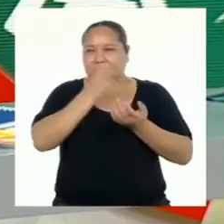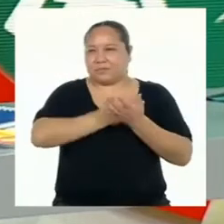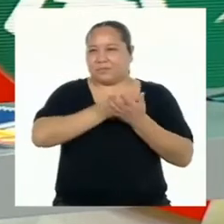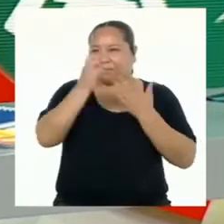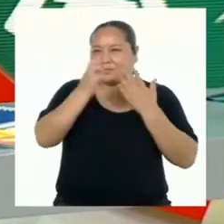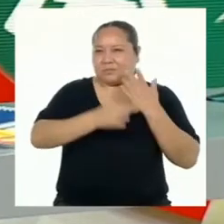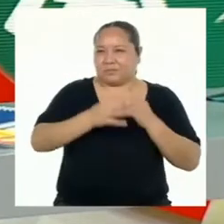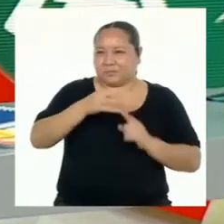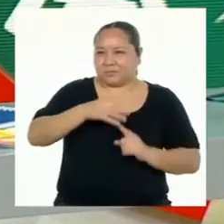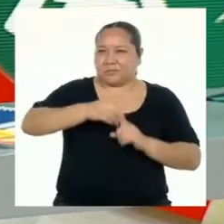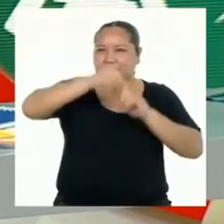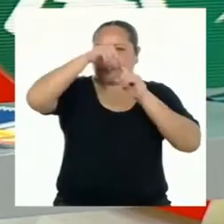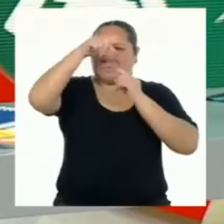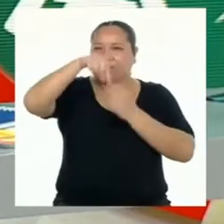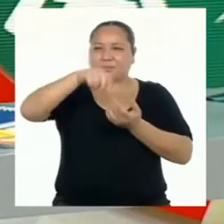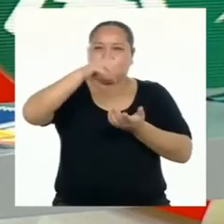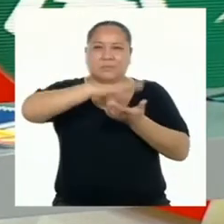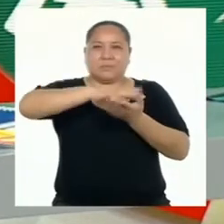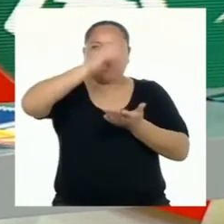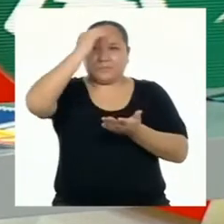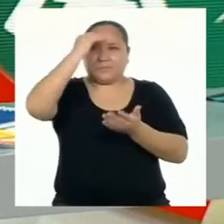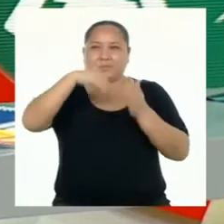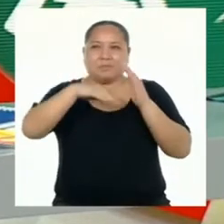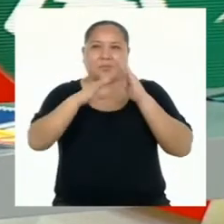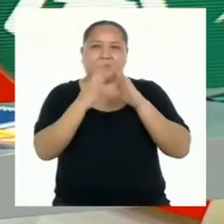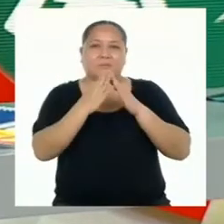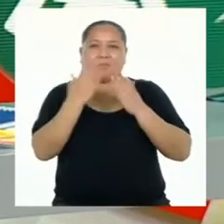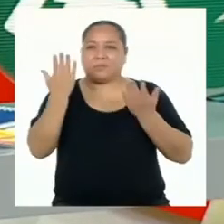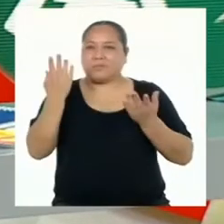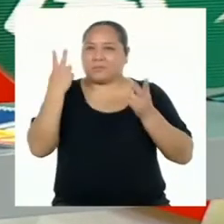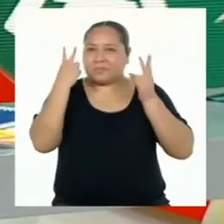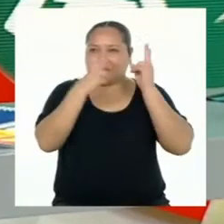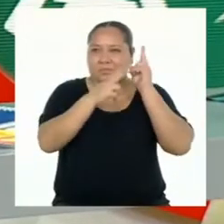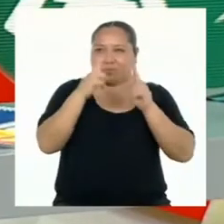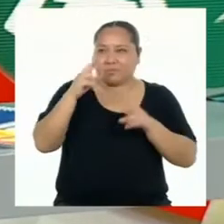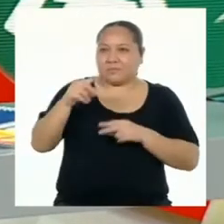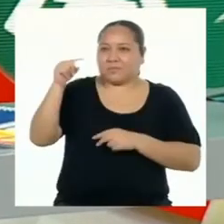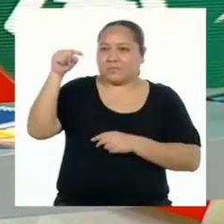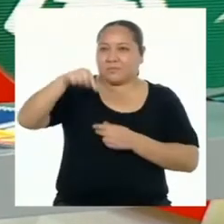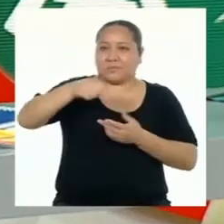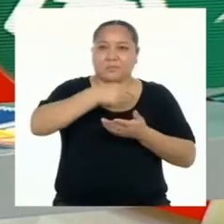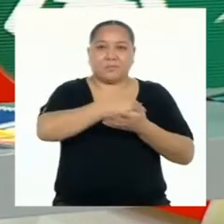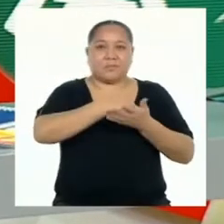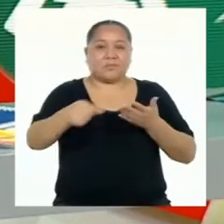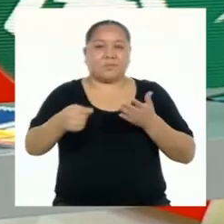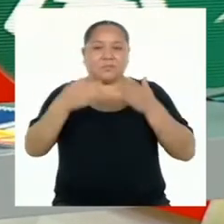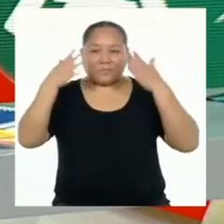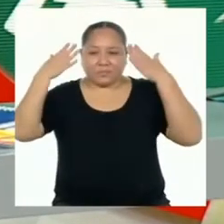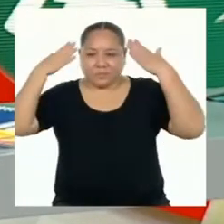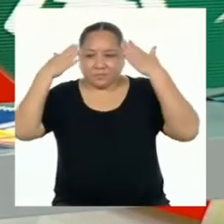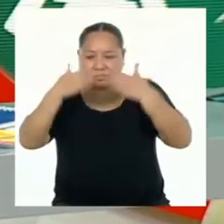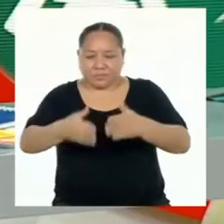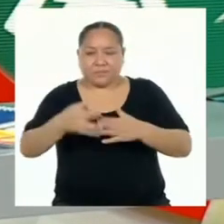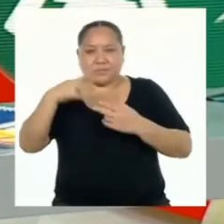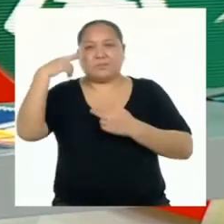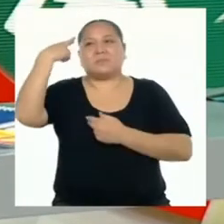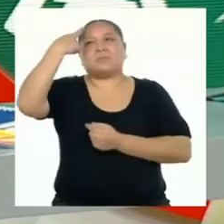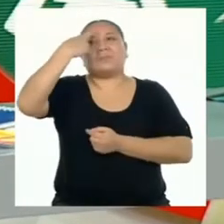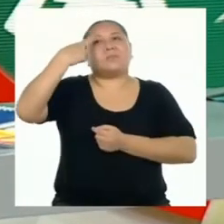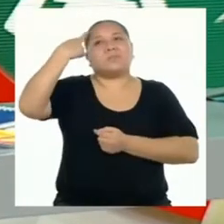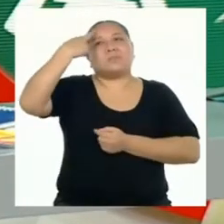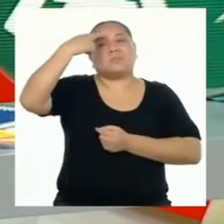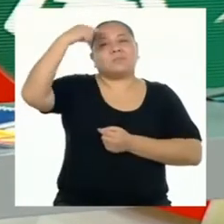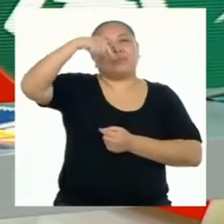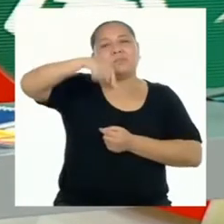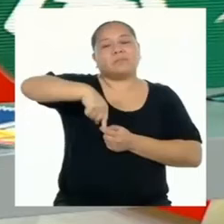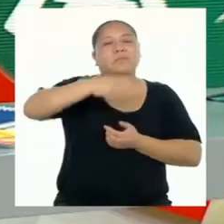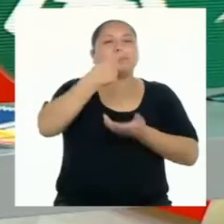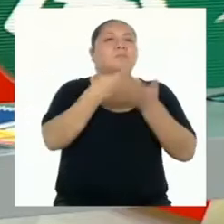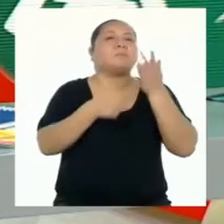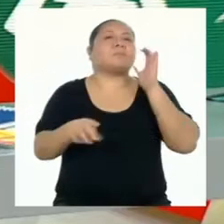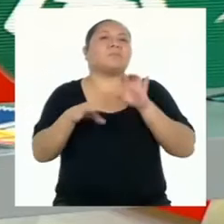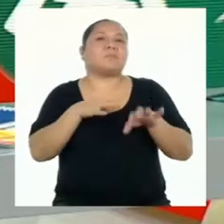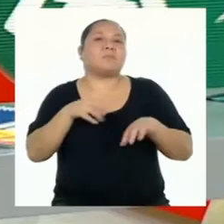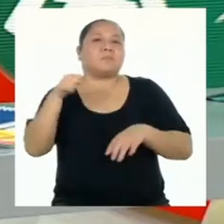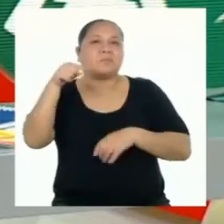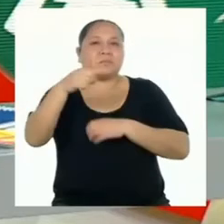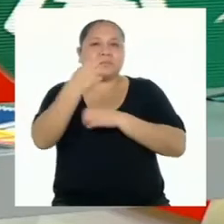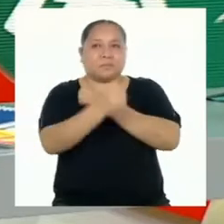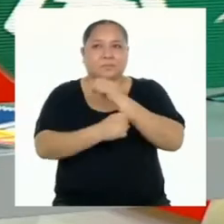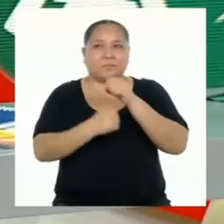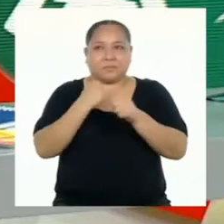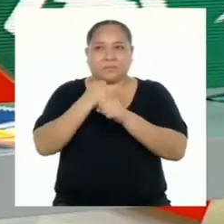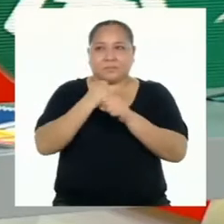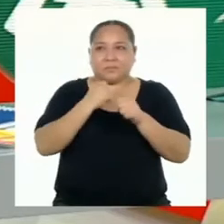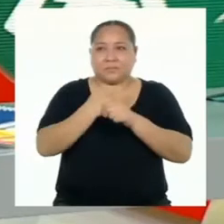de Aprendo en Casa? Pues verán, lo es porque esta semana la dedicaremos a reflexionar sobre lo que hemos hecho este